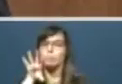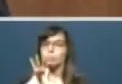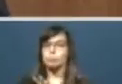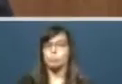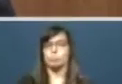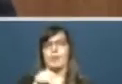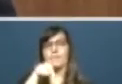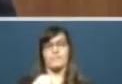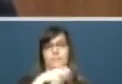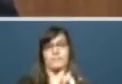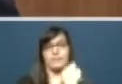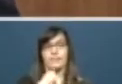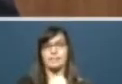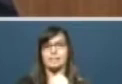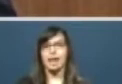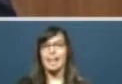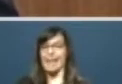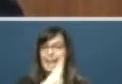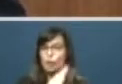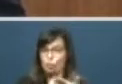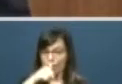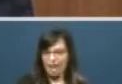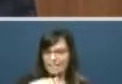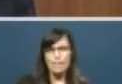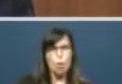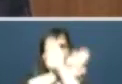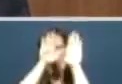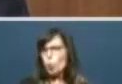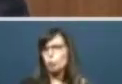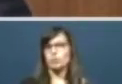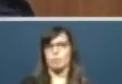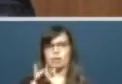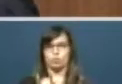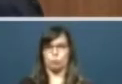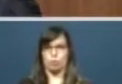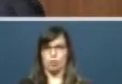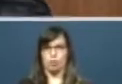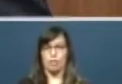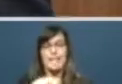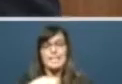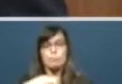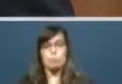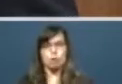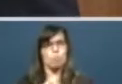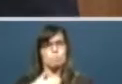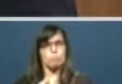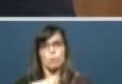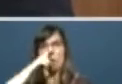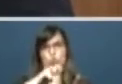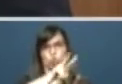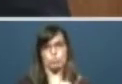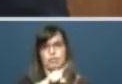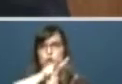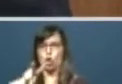fue la última comunidad recordemos lo que hizo uso de la posibilidad de implantar tributos propios en el año 2012